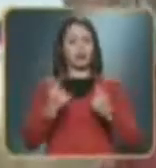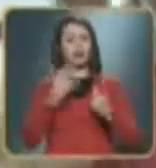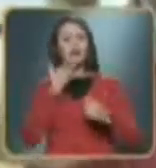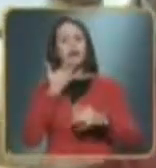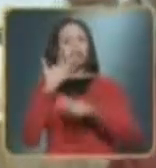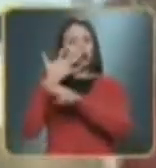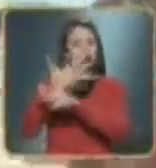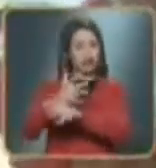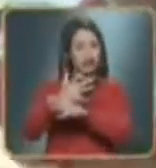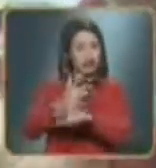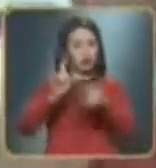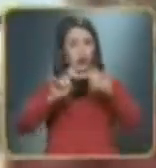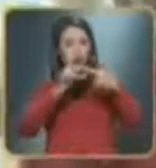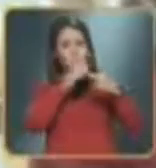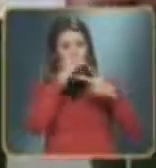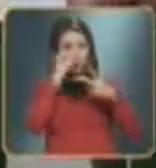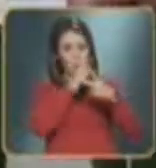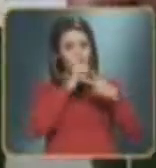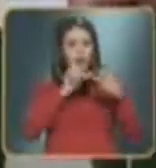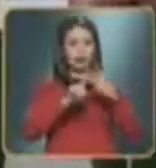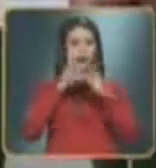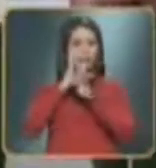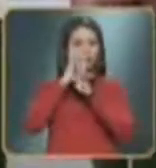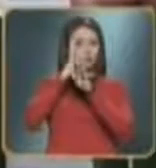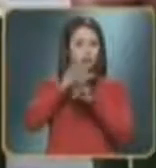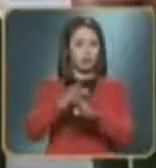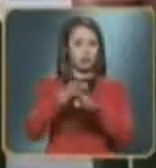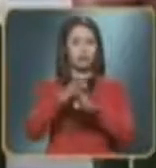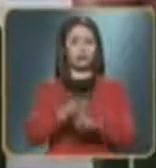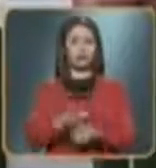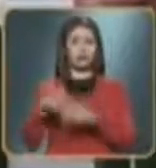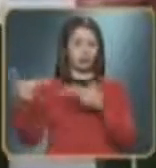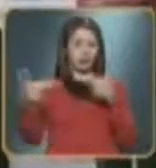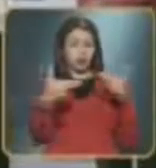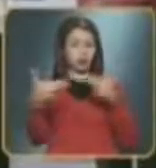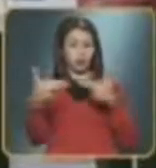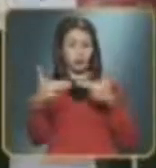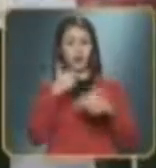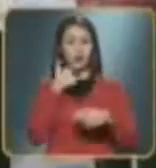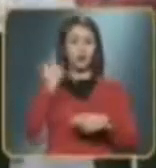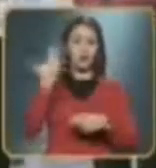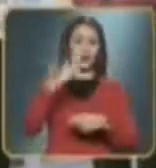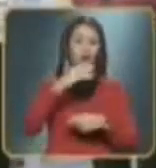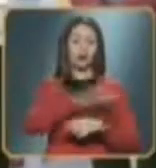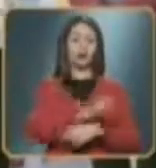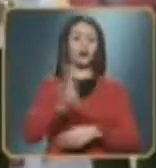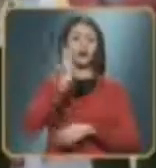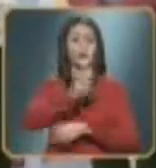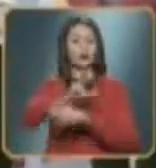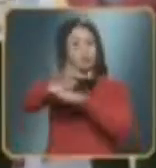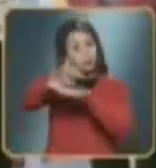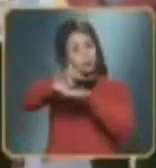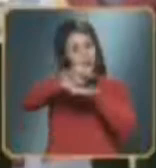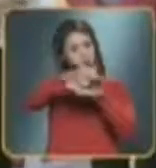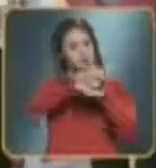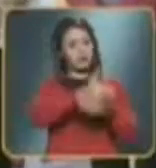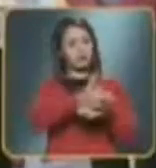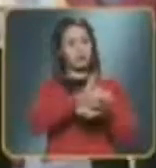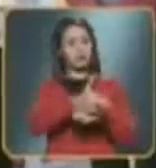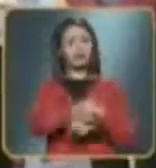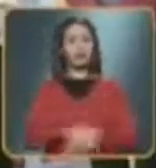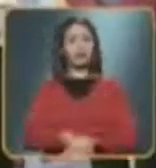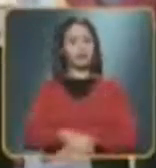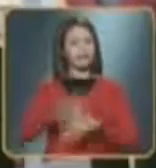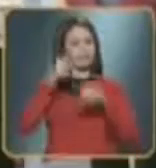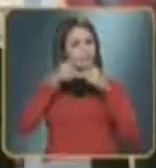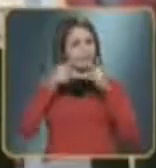pornografía la droga la prostitución la violencia la muerte el uso de las armas para matar a los